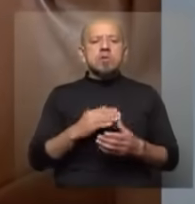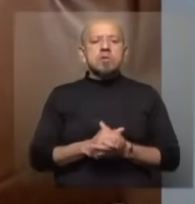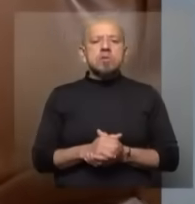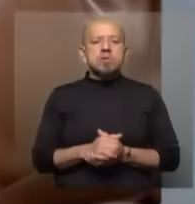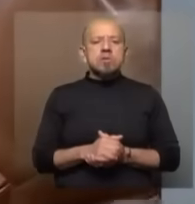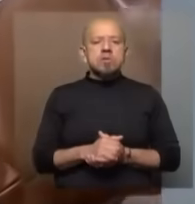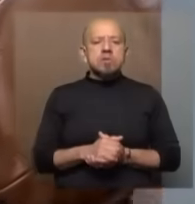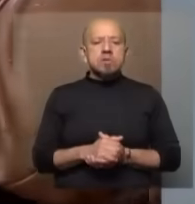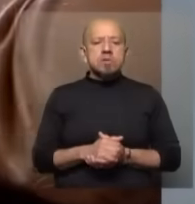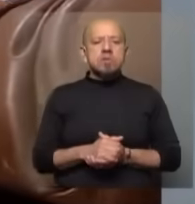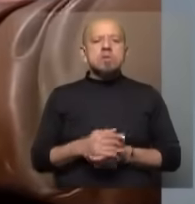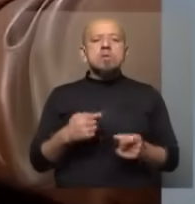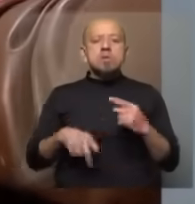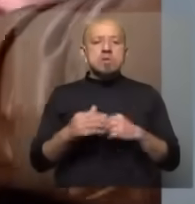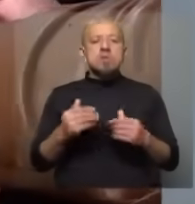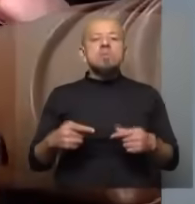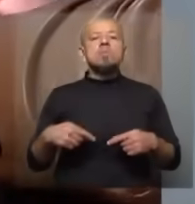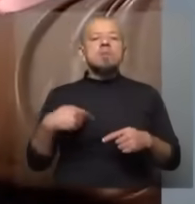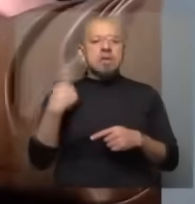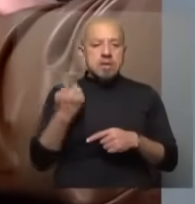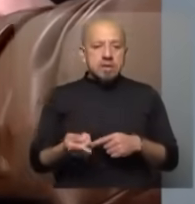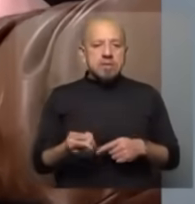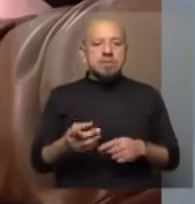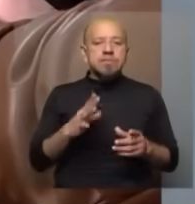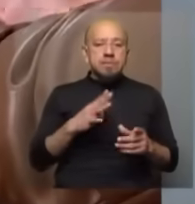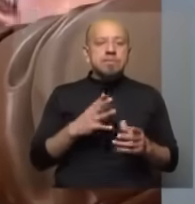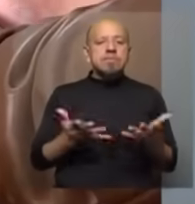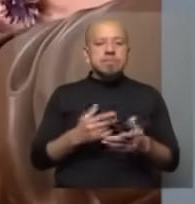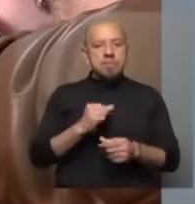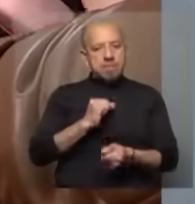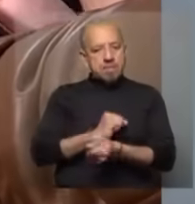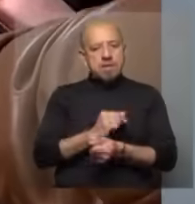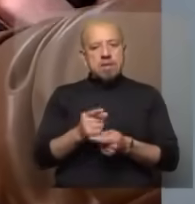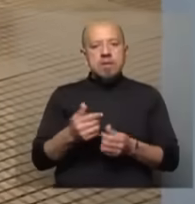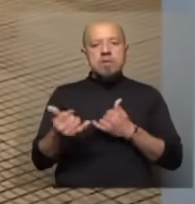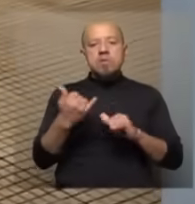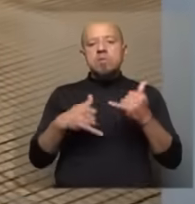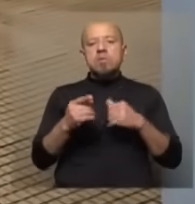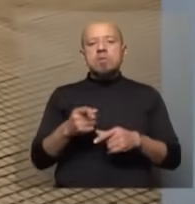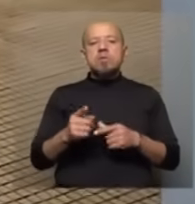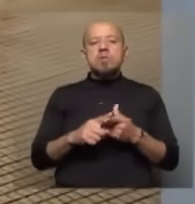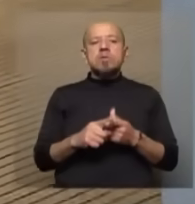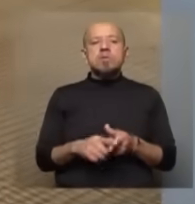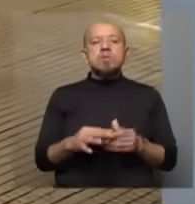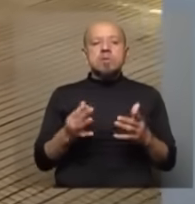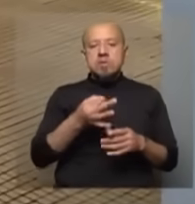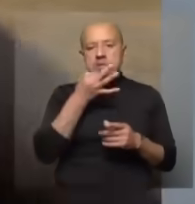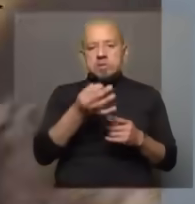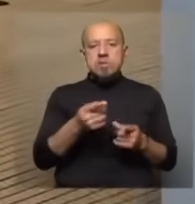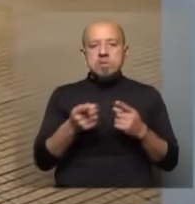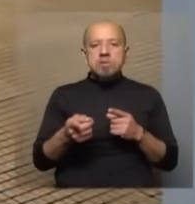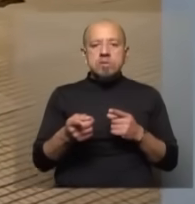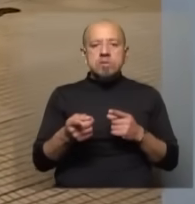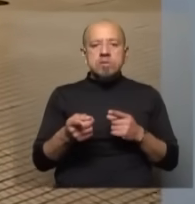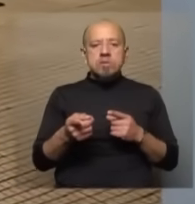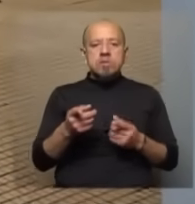cuma bien eso lo vamos a ver mañana porque recién está detenido Y todavía esa información está reservada hablamos de